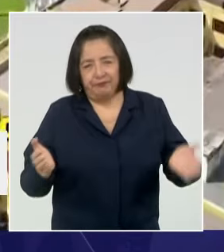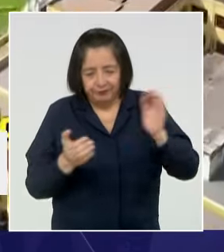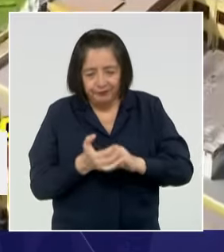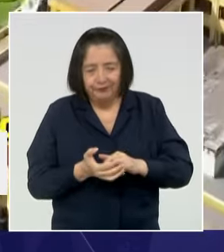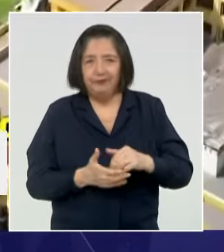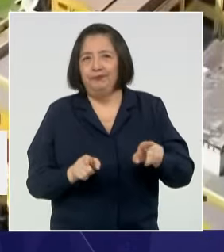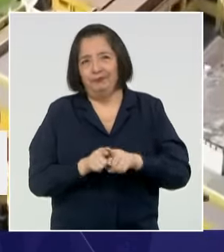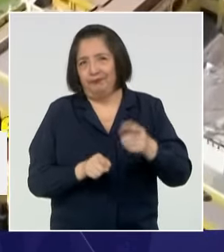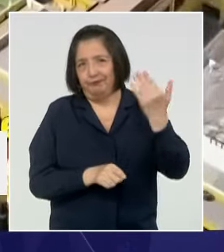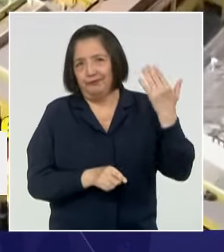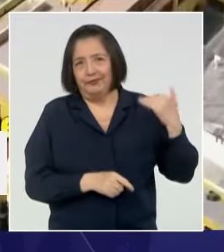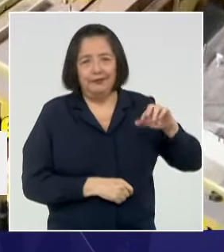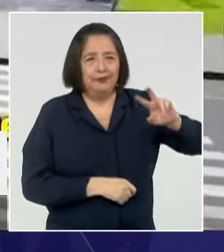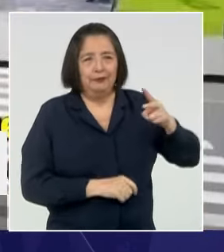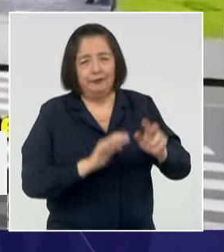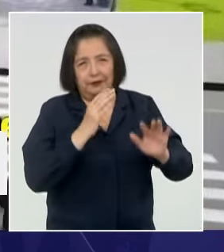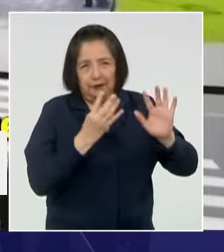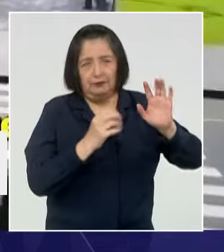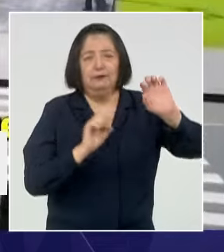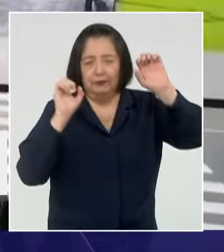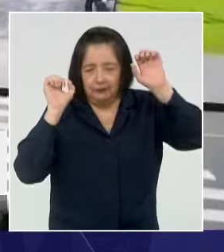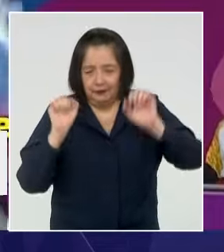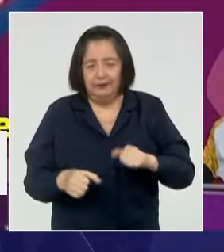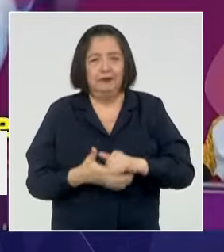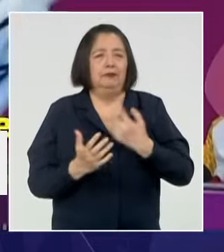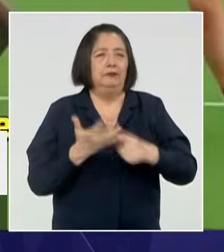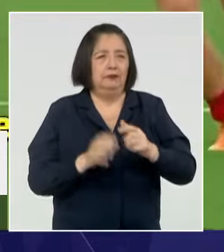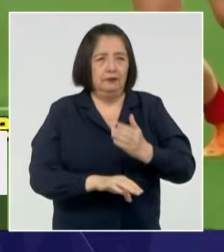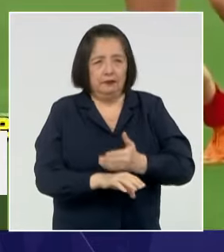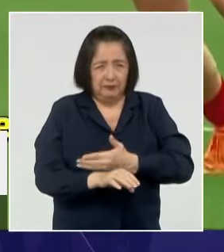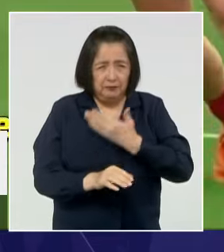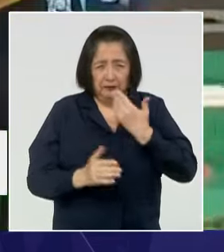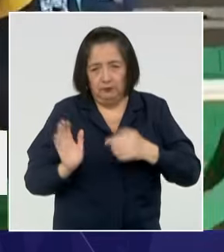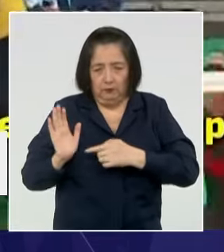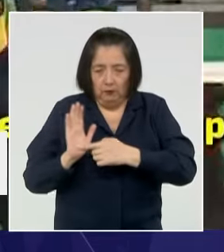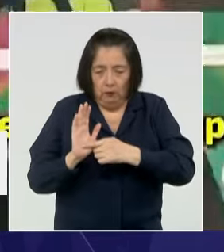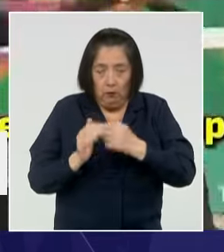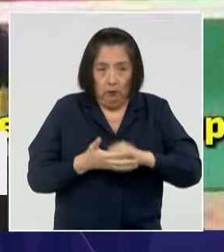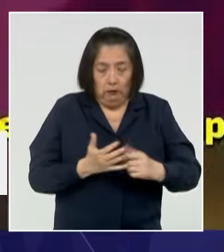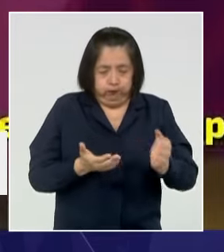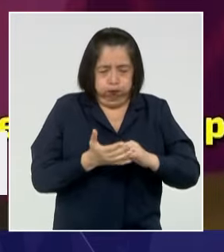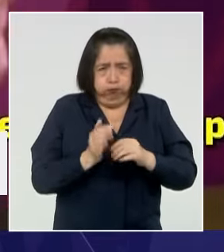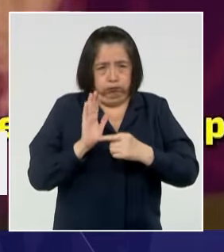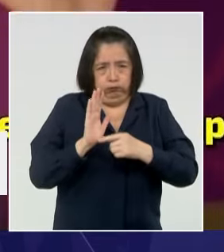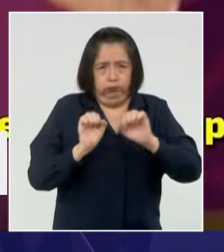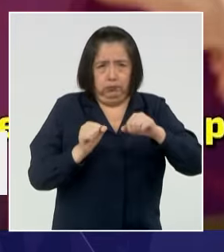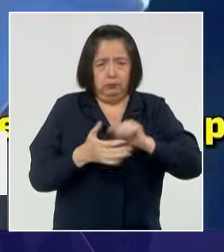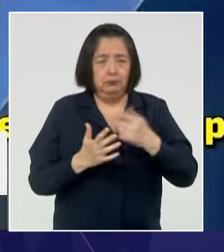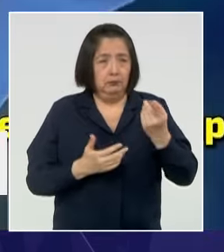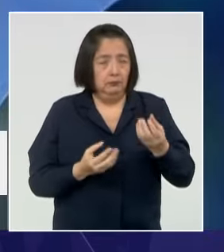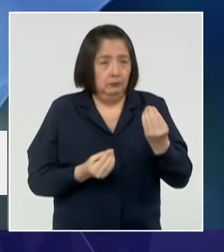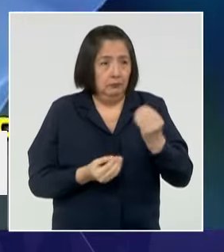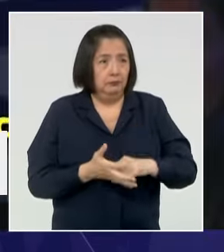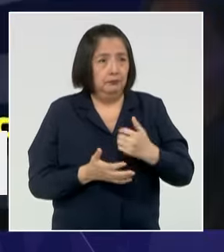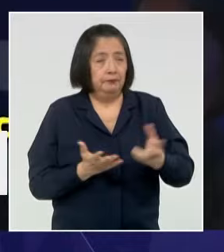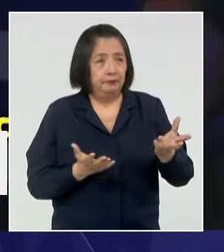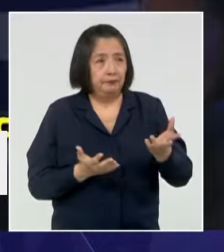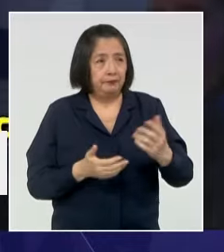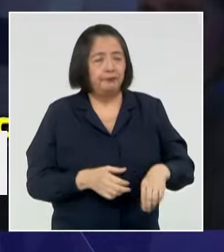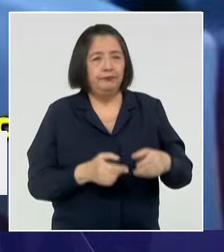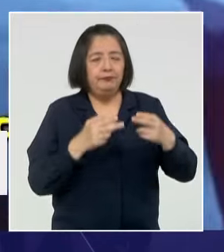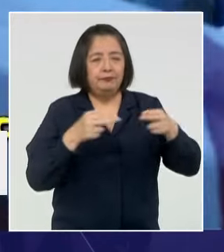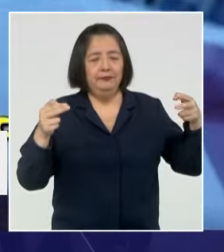pasó en el 2019, para hacer la mejor presentación y nuevamente lucirnos, porque nadie olvida lo ocurrido en la ceremonia